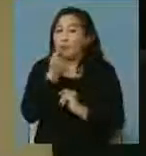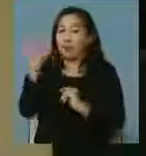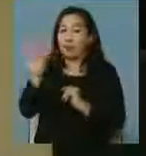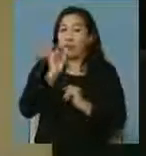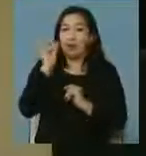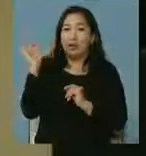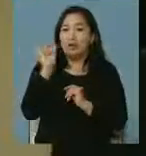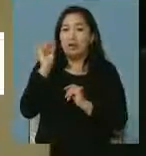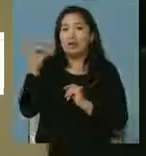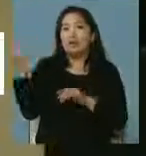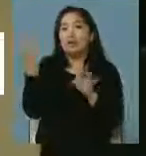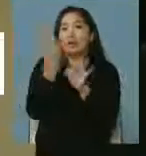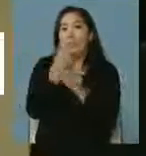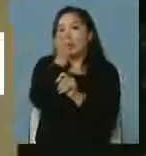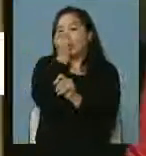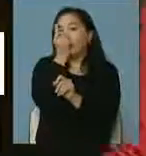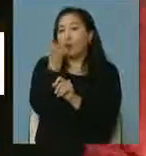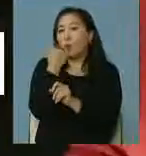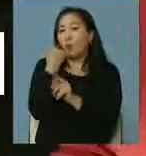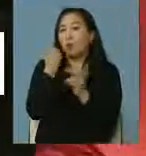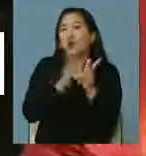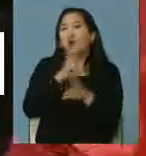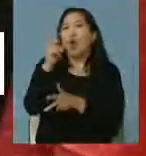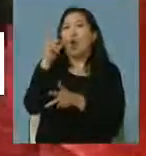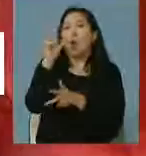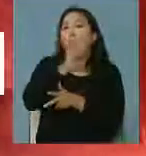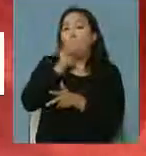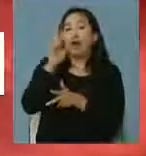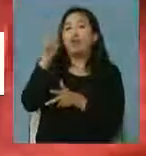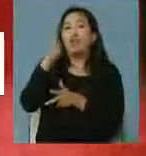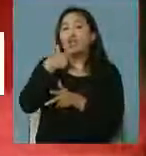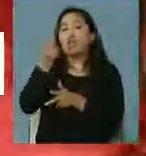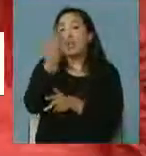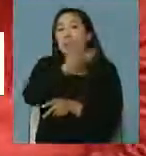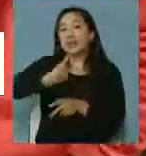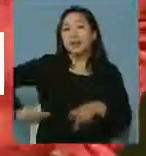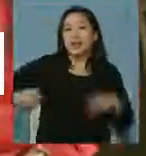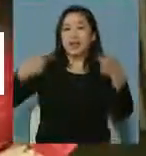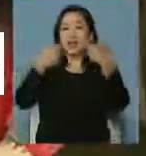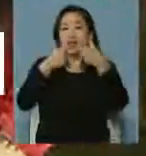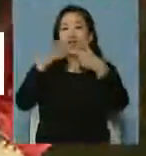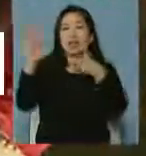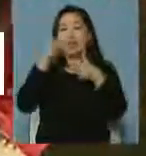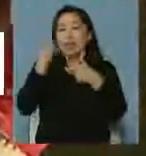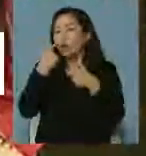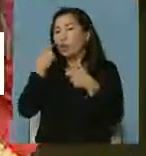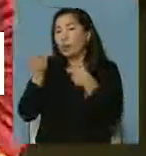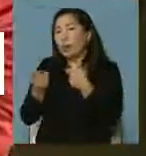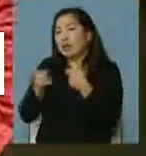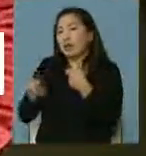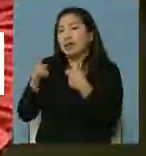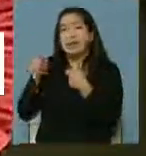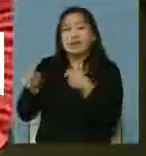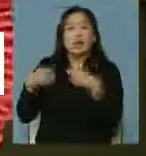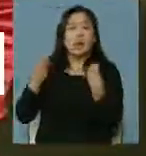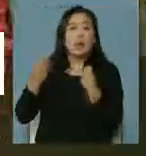directora del bachillerato por el 21, estamos hablando de Rosa Sánchez, es también la presidenta de la Asociación de Directores, y ustedes ven,